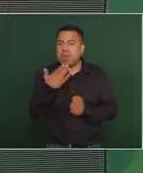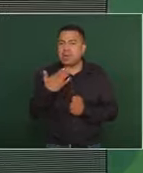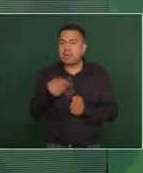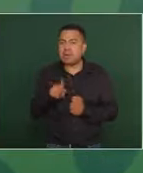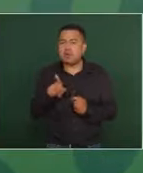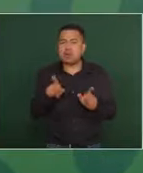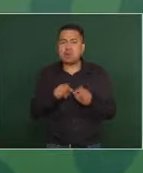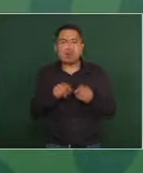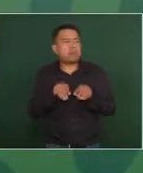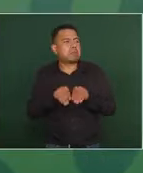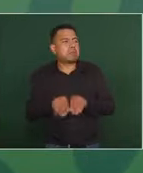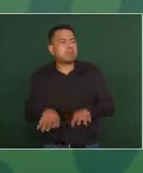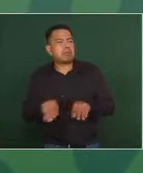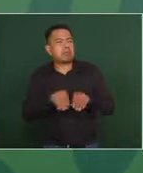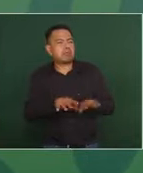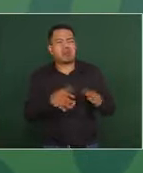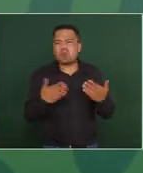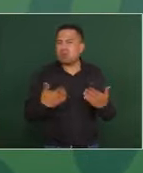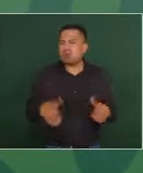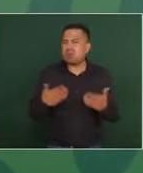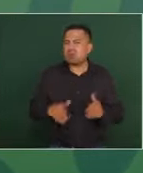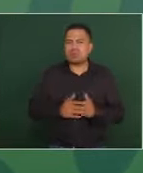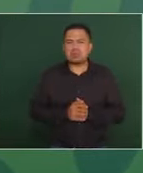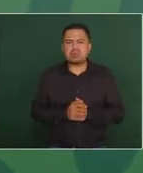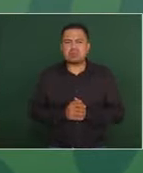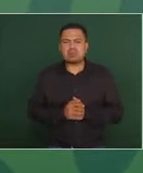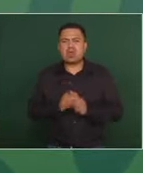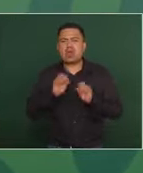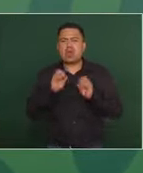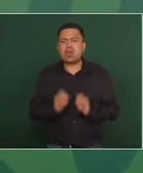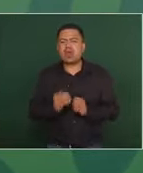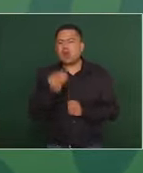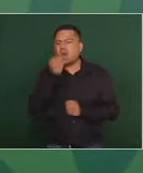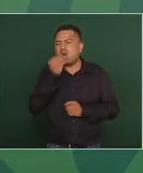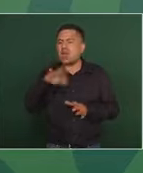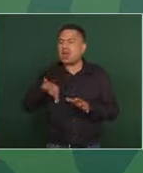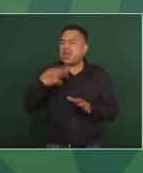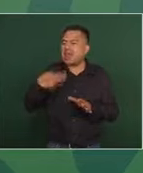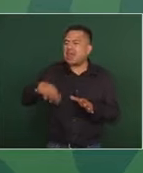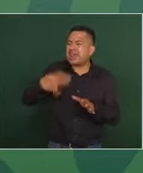pura publicidad. O la comida chatarra, ¿no?,